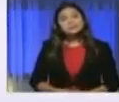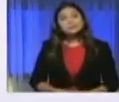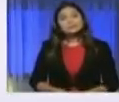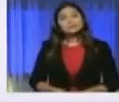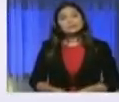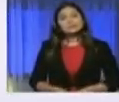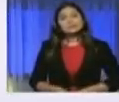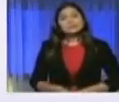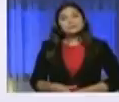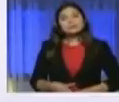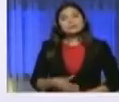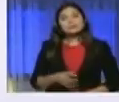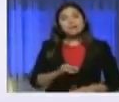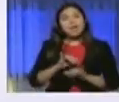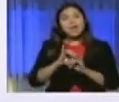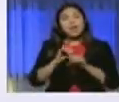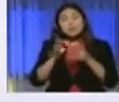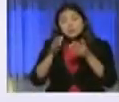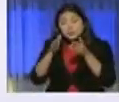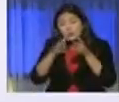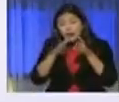al final de este camino,